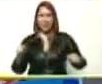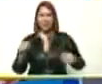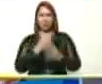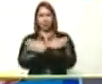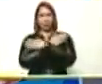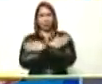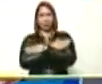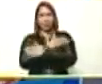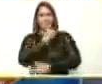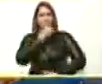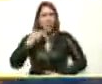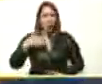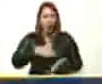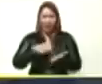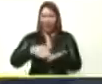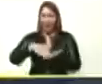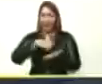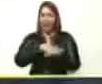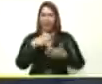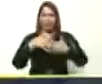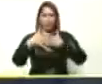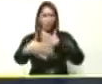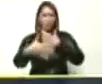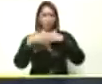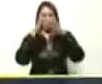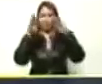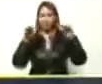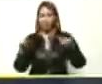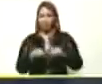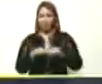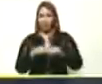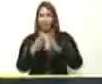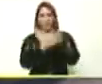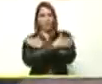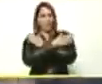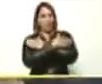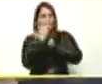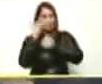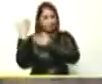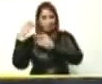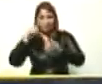temporada, navideña, de fin de año, felicidades, Marlene,